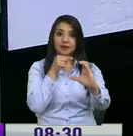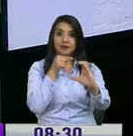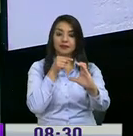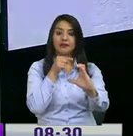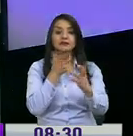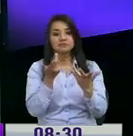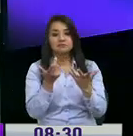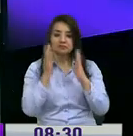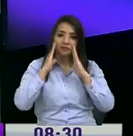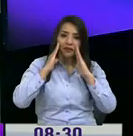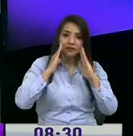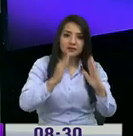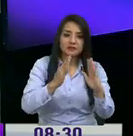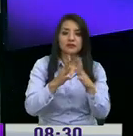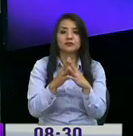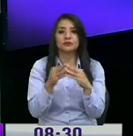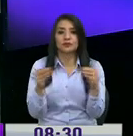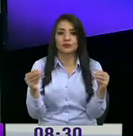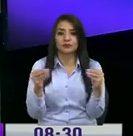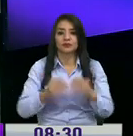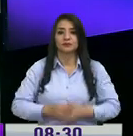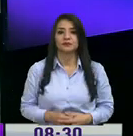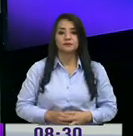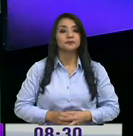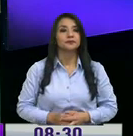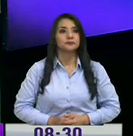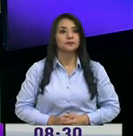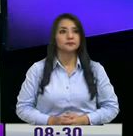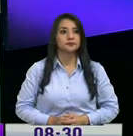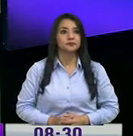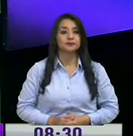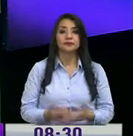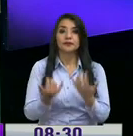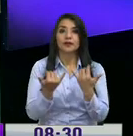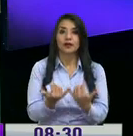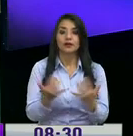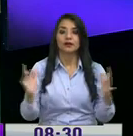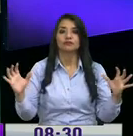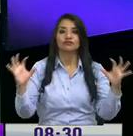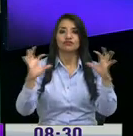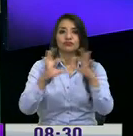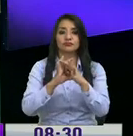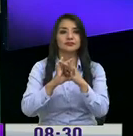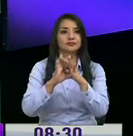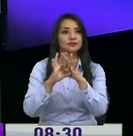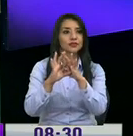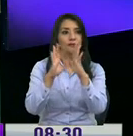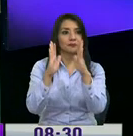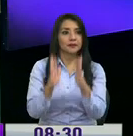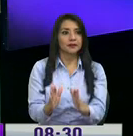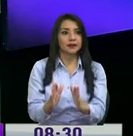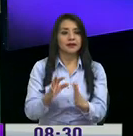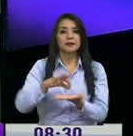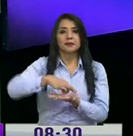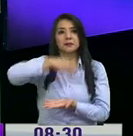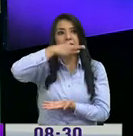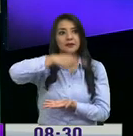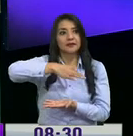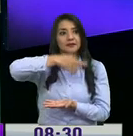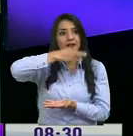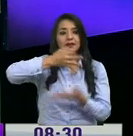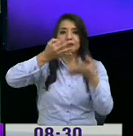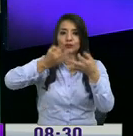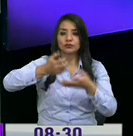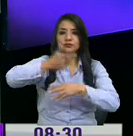denuncias, de nuestros reportajes que hacemos. Y precisamente nos vamos a enlazar con nuestra compañera Andrea Orbe desde el sector de La Magdalena, pues las